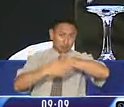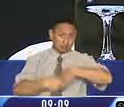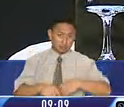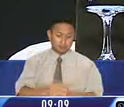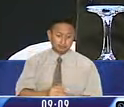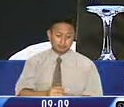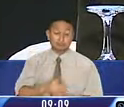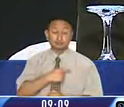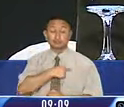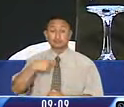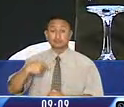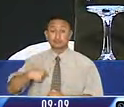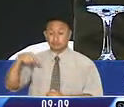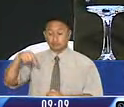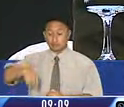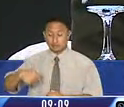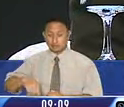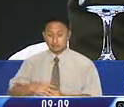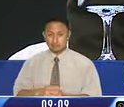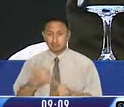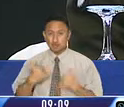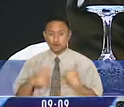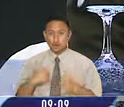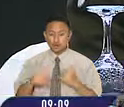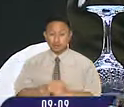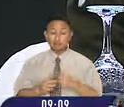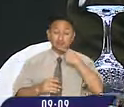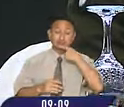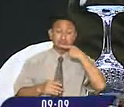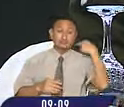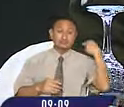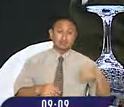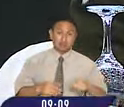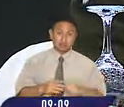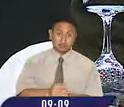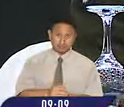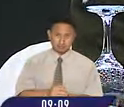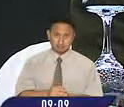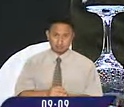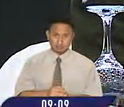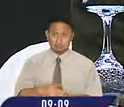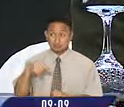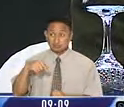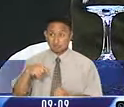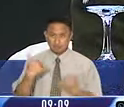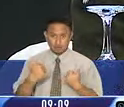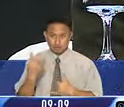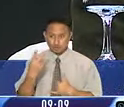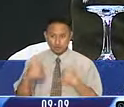China está jugando ajedrez y Rusia está jugando damas.